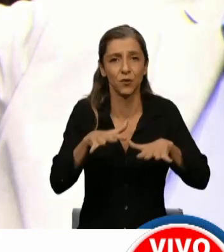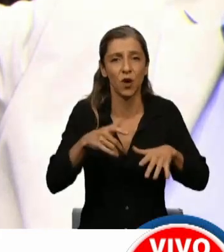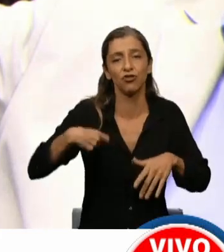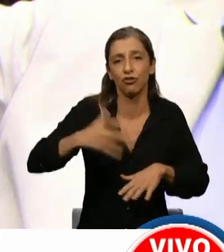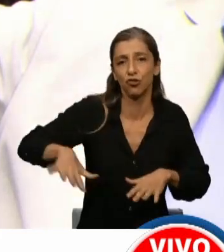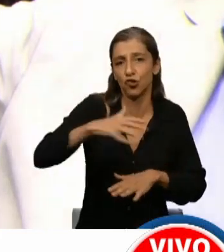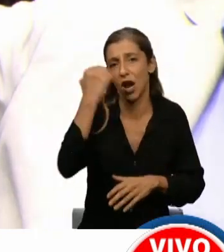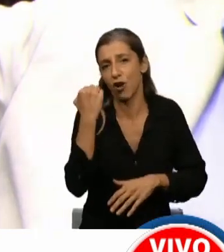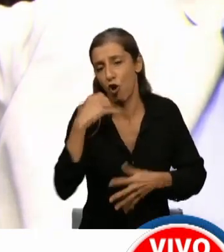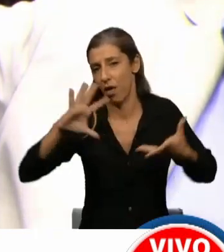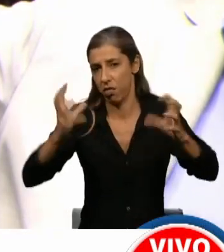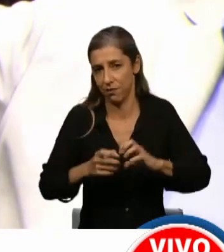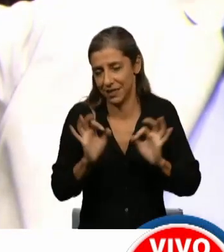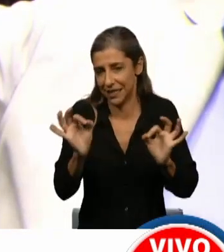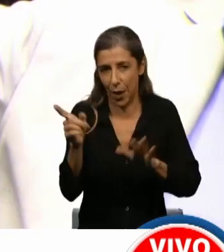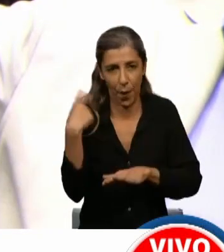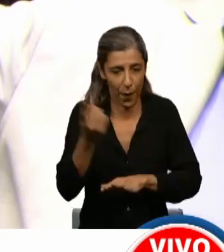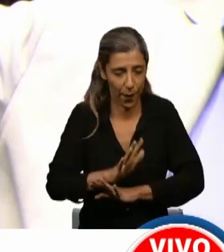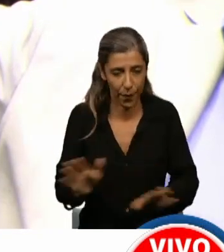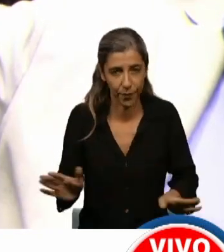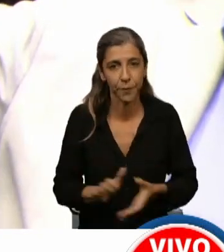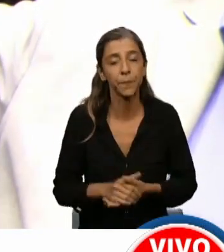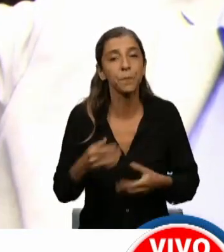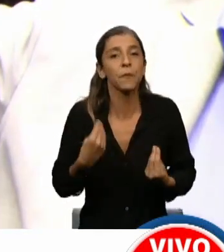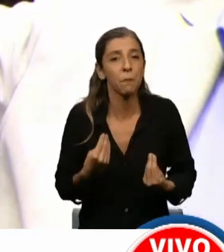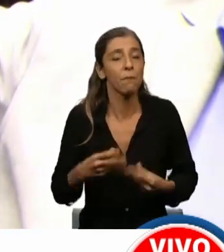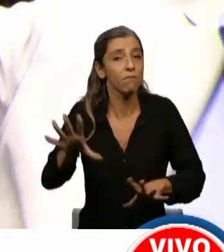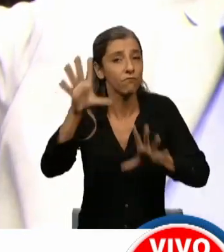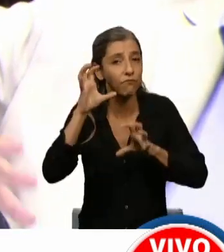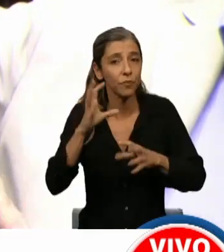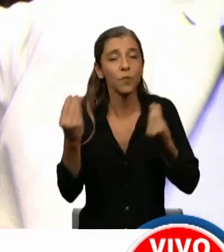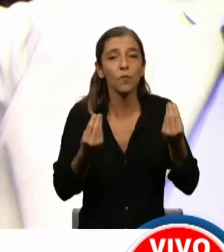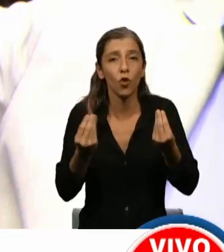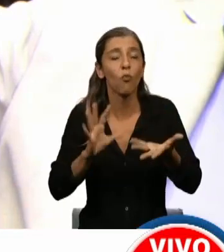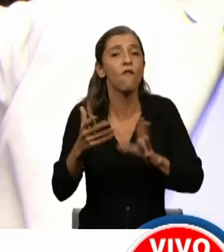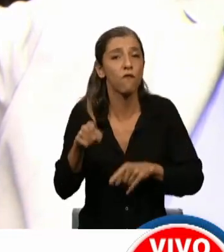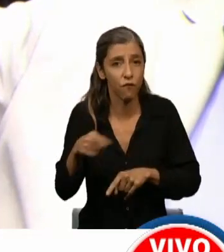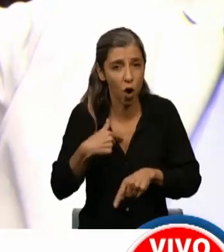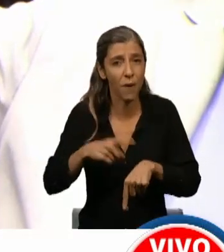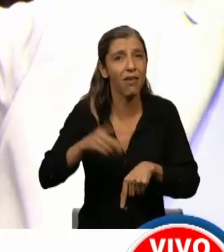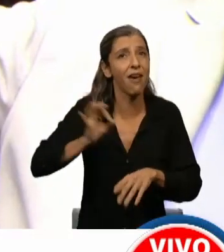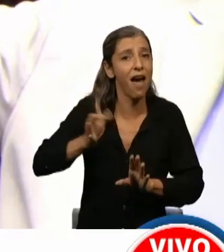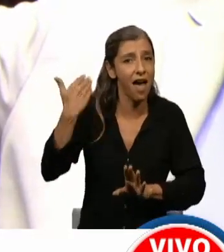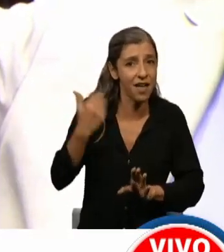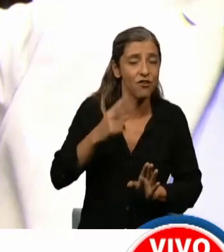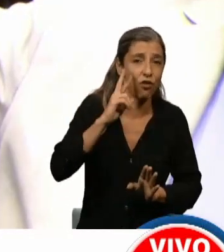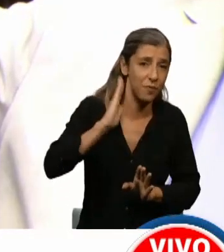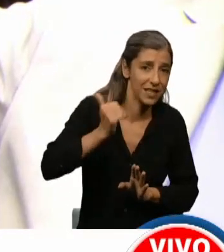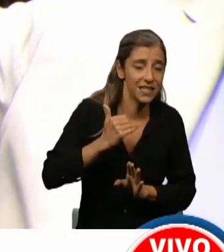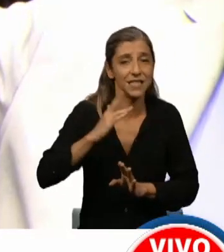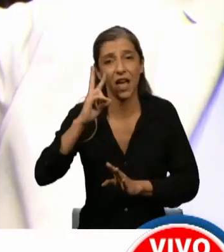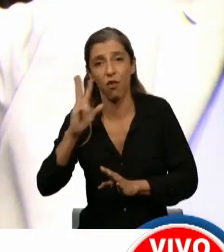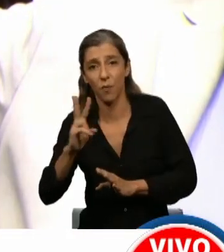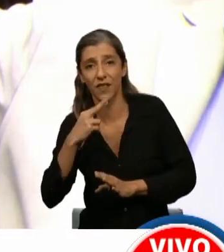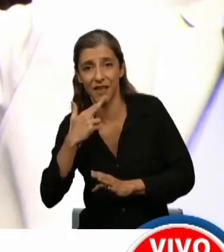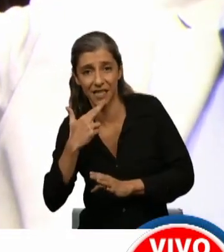todos conocemos. Pero para recordar cómo funcionaba esa bicicleta financiera en el 2016-2017, se traían los